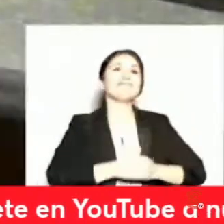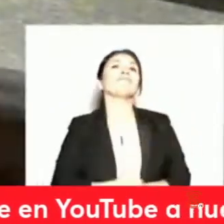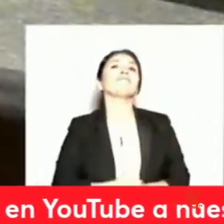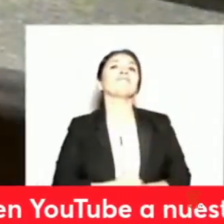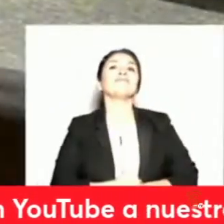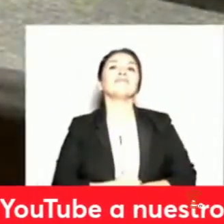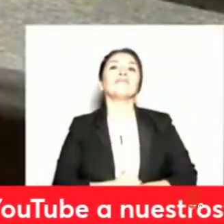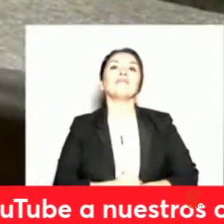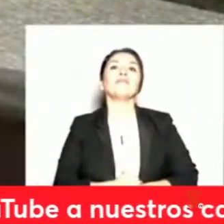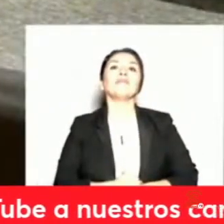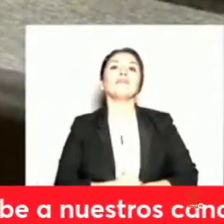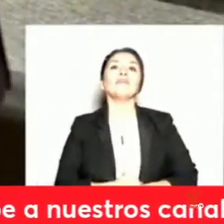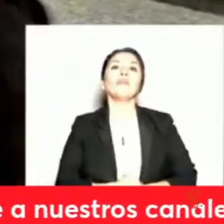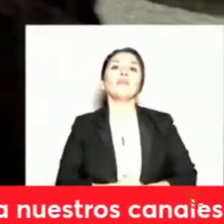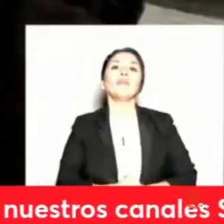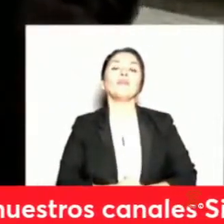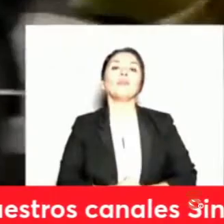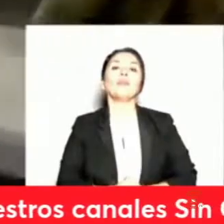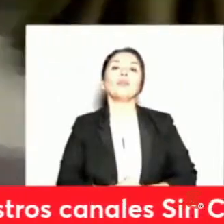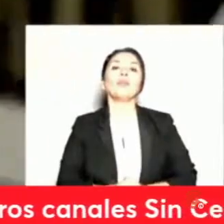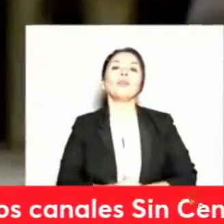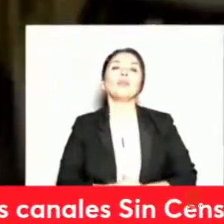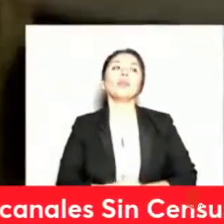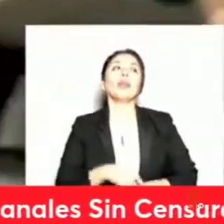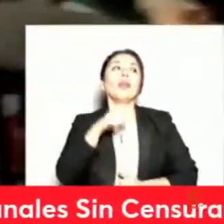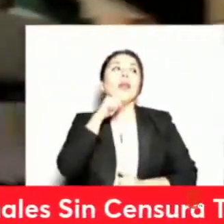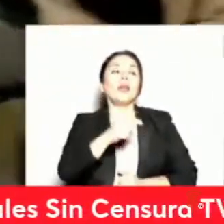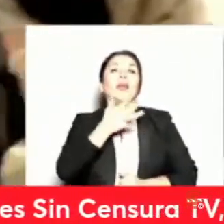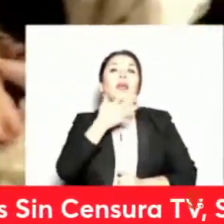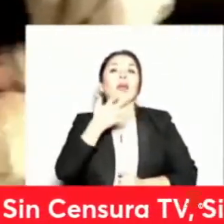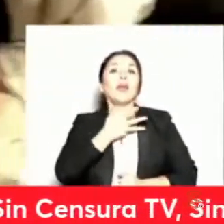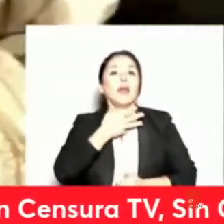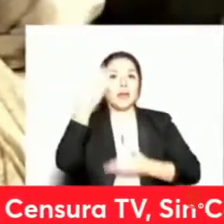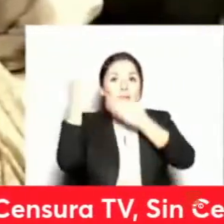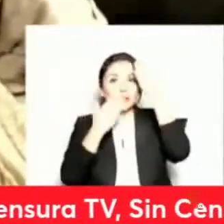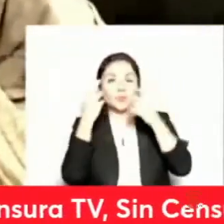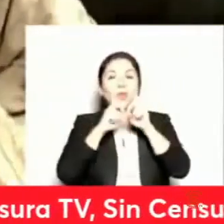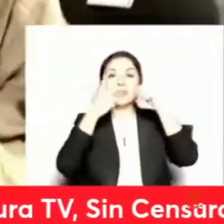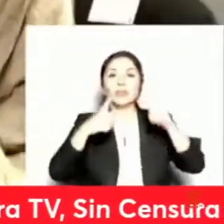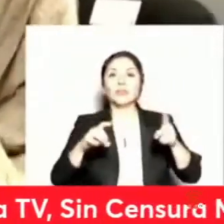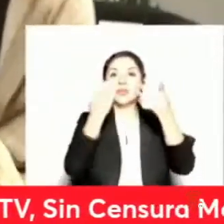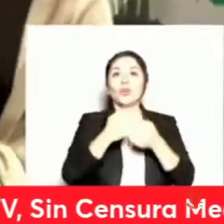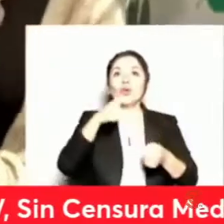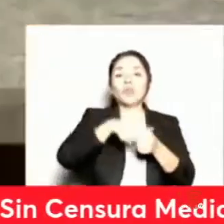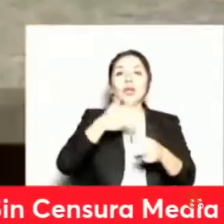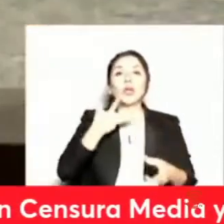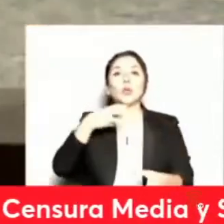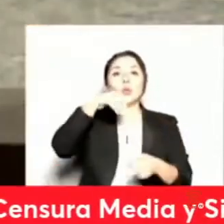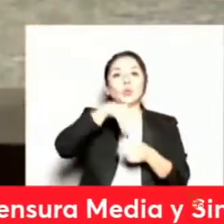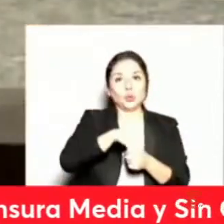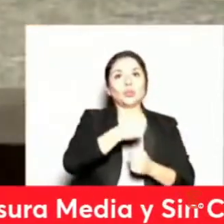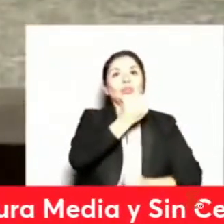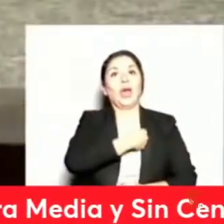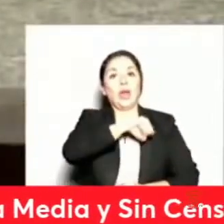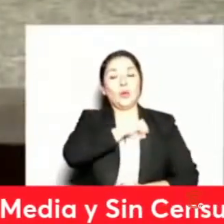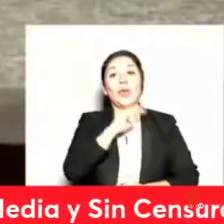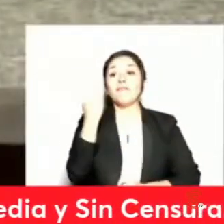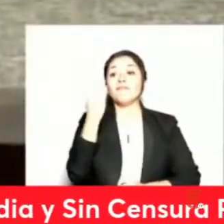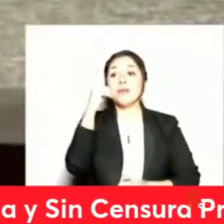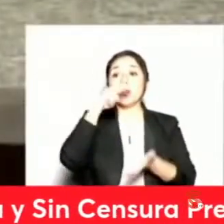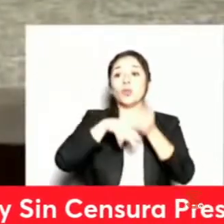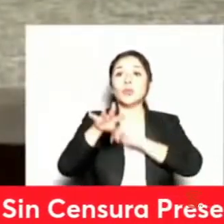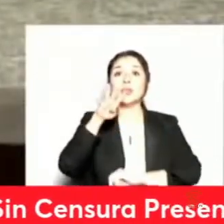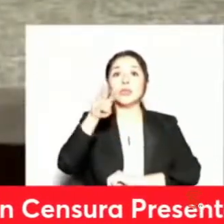Cuenta con una destacada trayectoria profesional en procesos de desarrollo social, inclusivo, salud pública y género. En febrero del 19